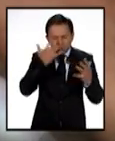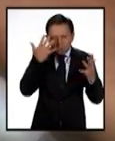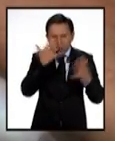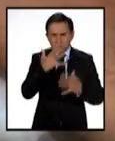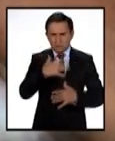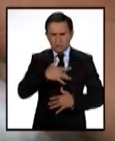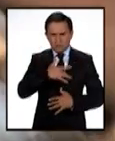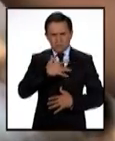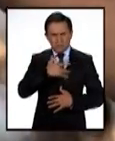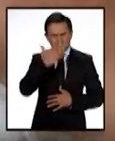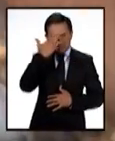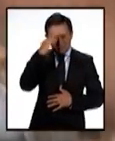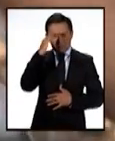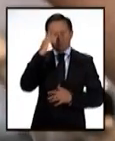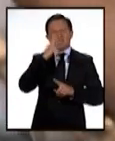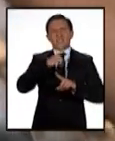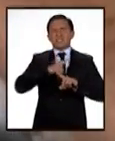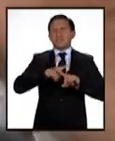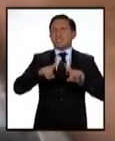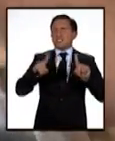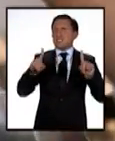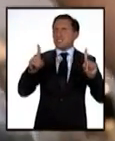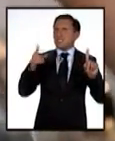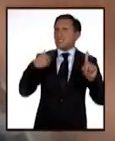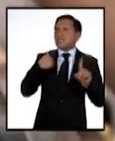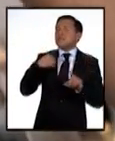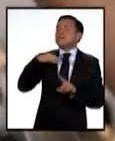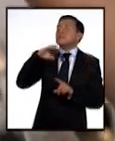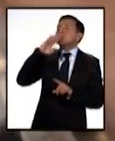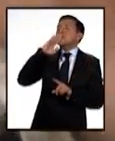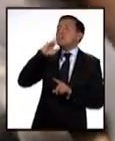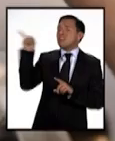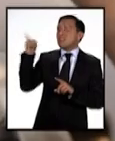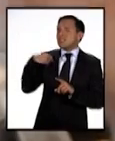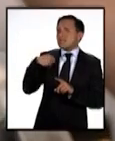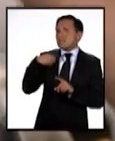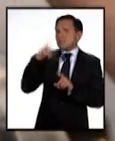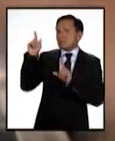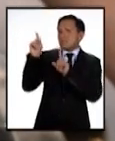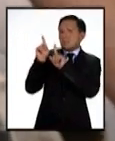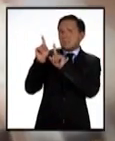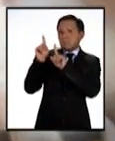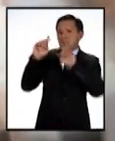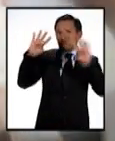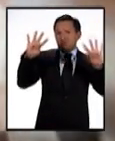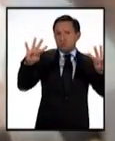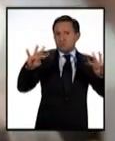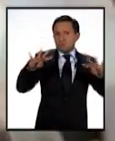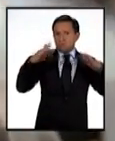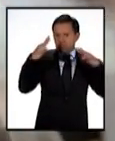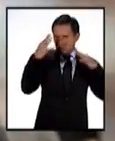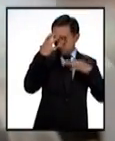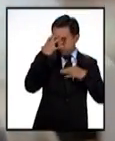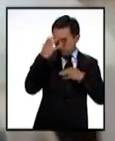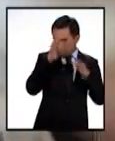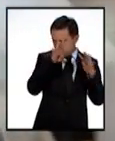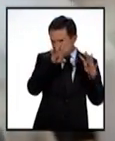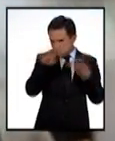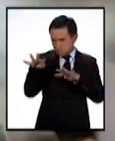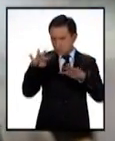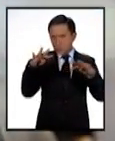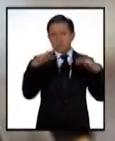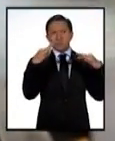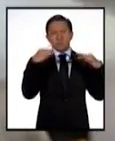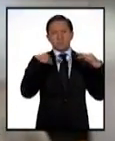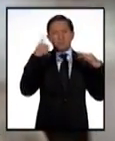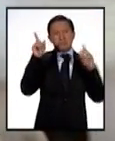su madre, tratando de esconderse de las miradas duras de los extraños. Valeska no quiso